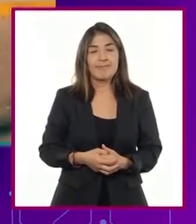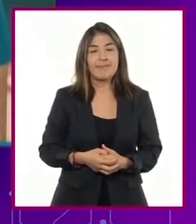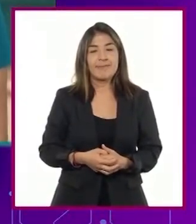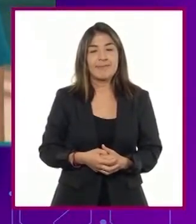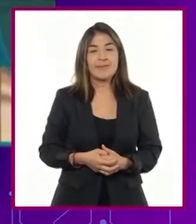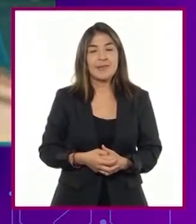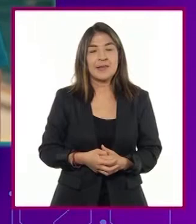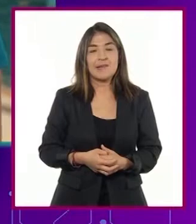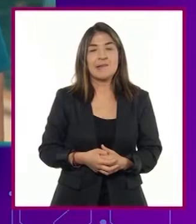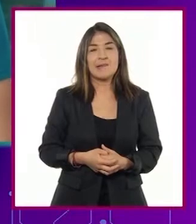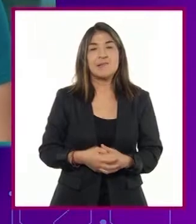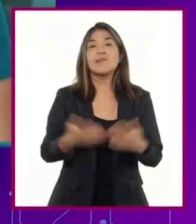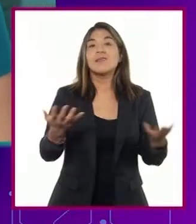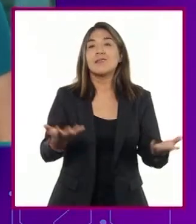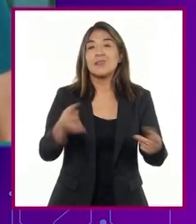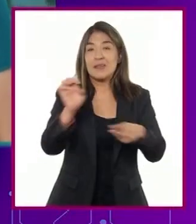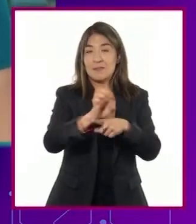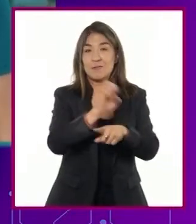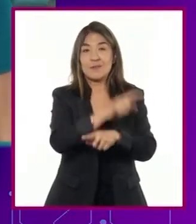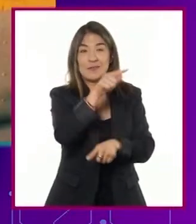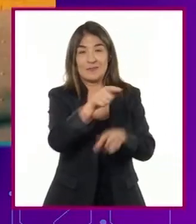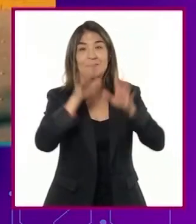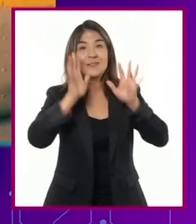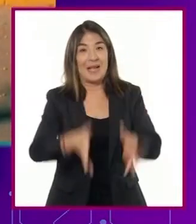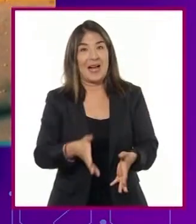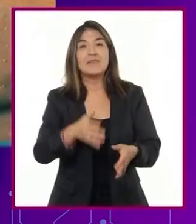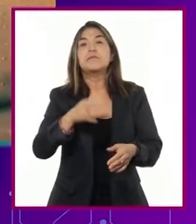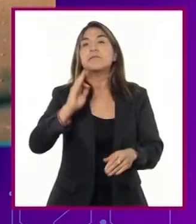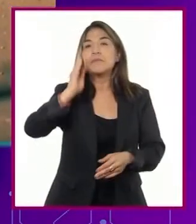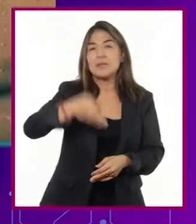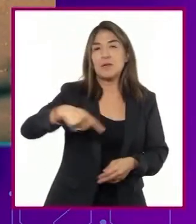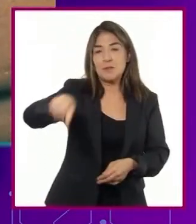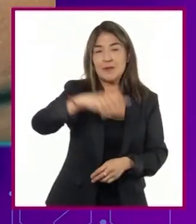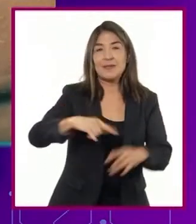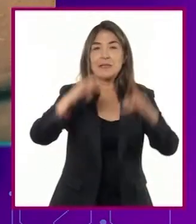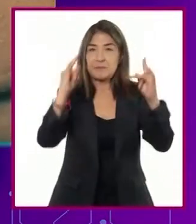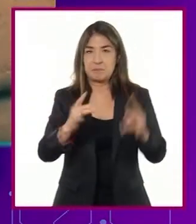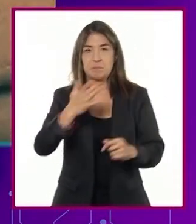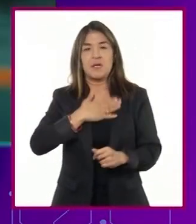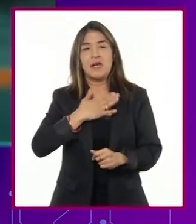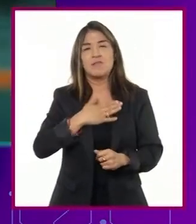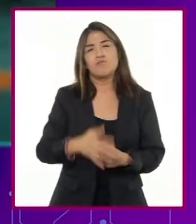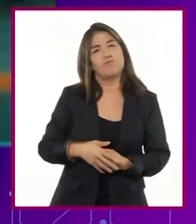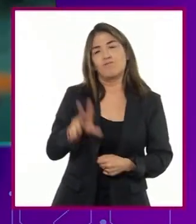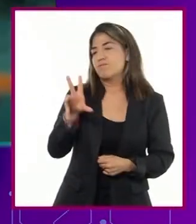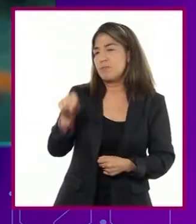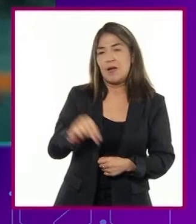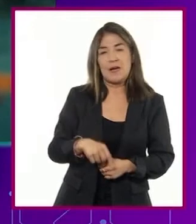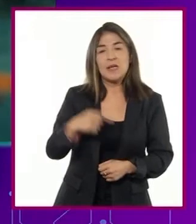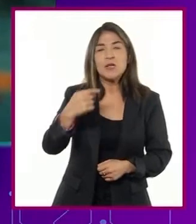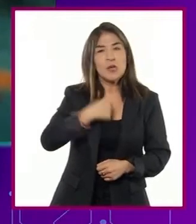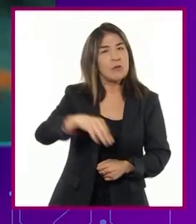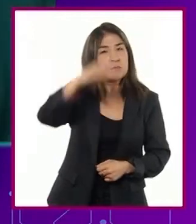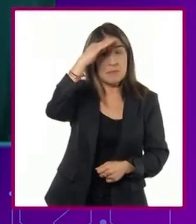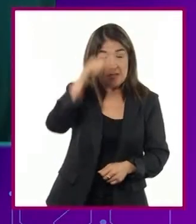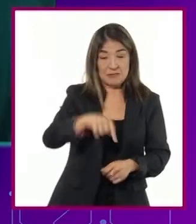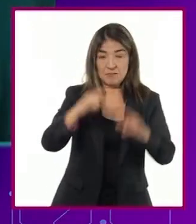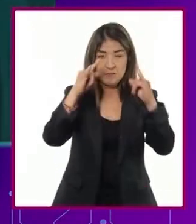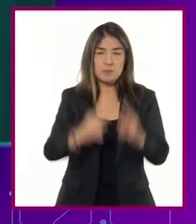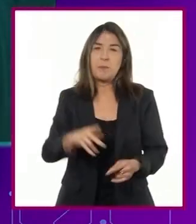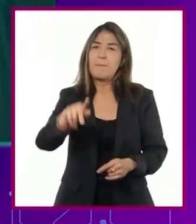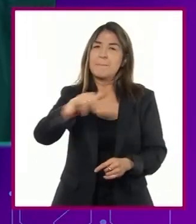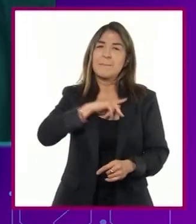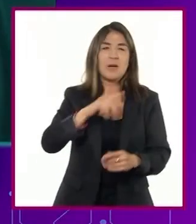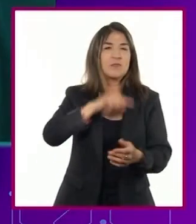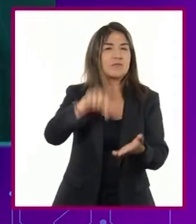Entonces, ¿qué digo? ¿Ya aceptaron los de San Andrés que esta cancha es nuestra? No, Pedro. La mayoría de nosotros pensamos que la cancha está en territorio de San Andrés y